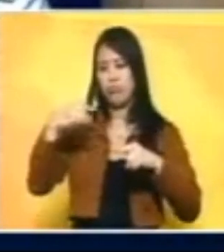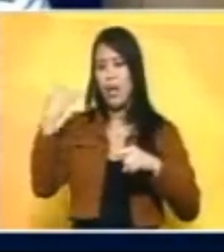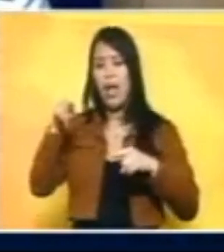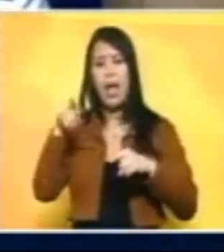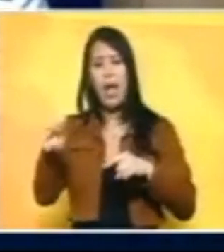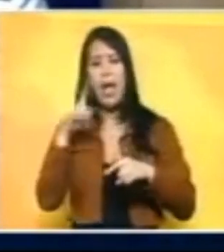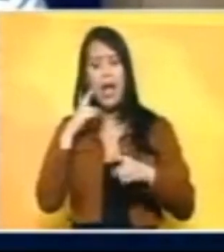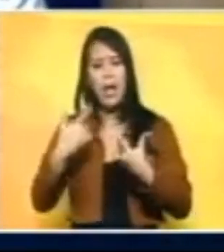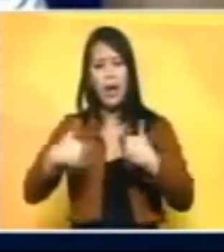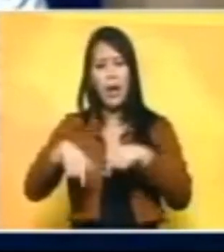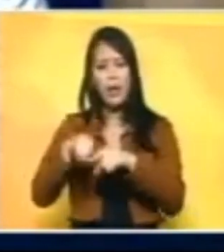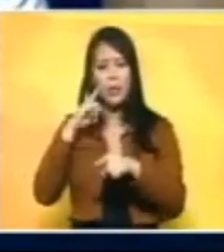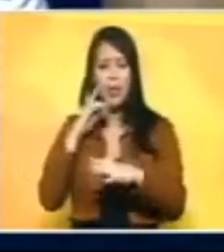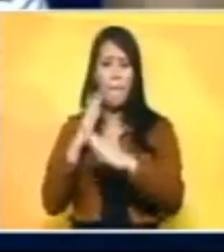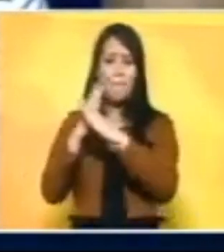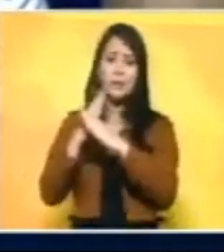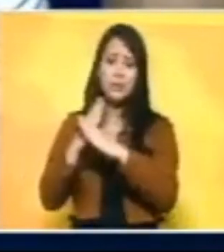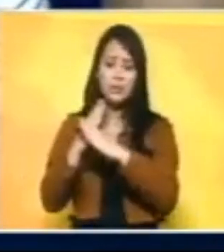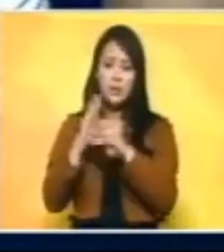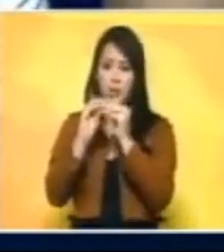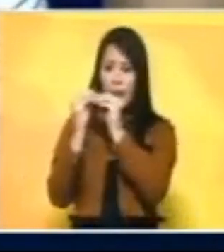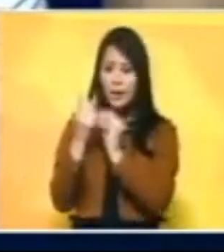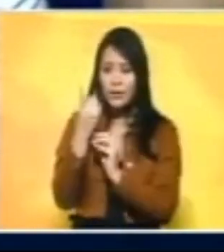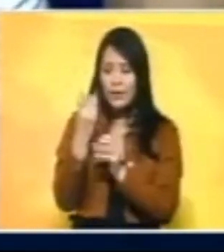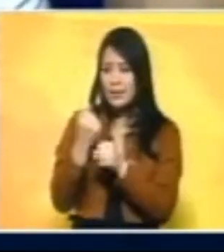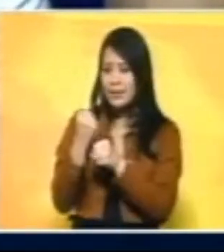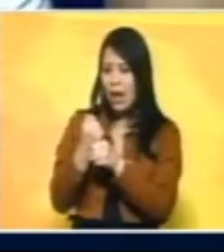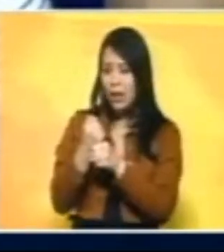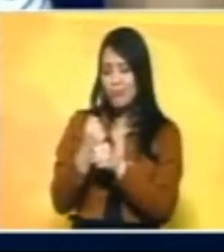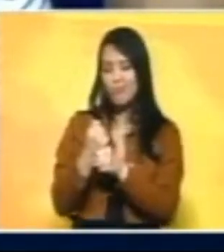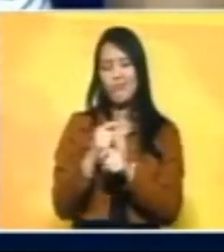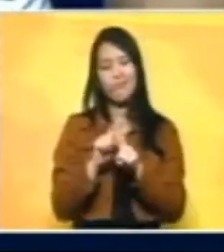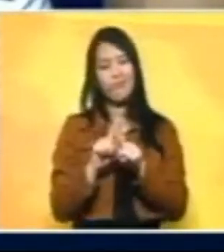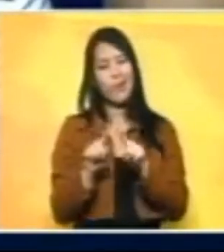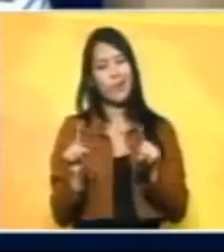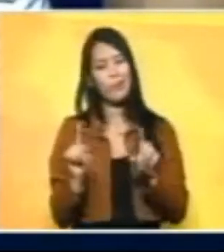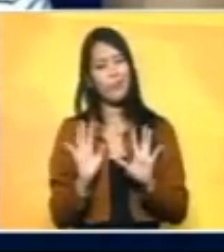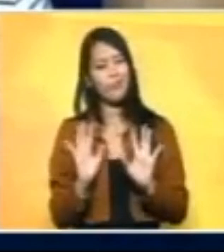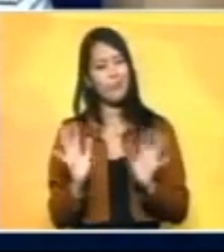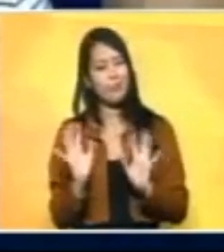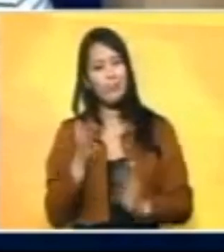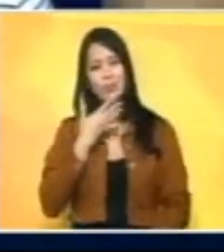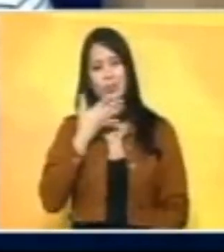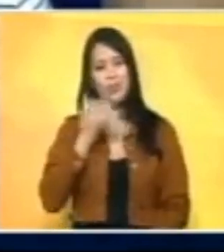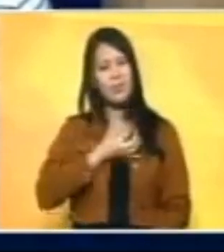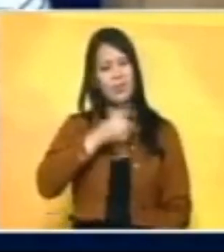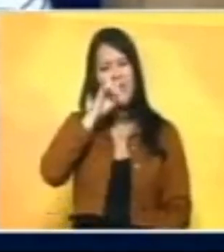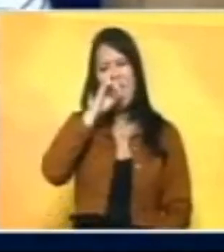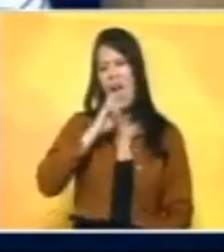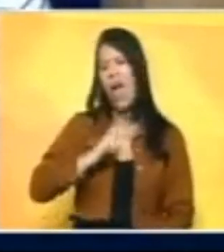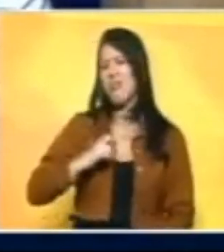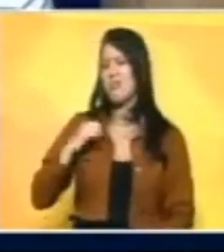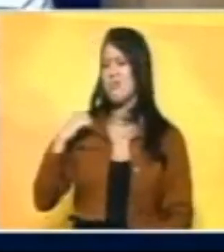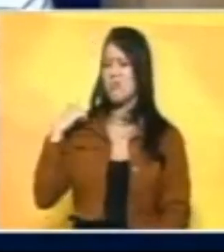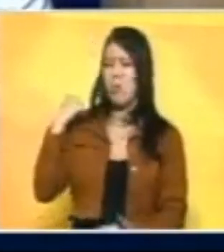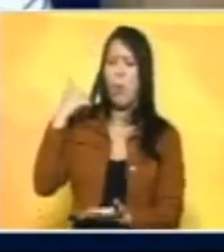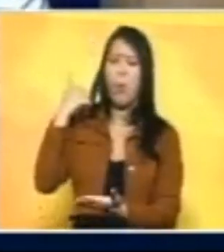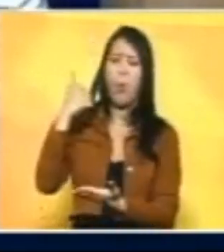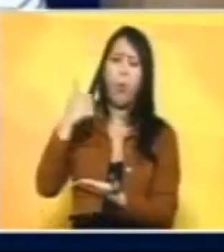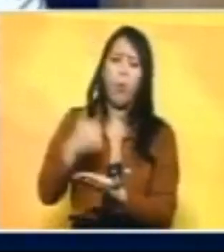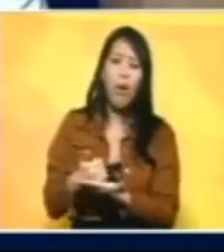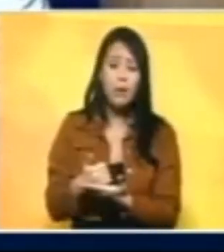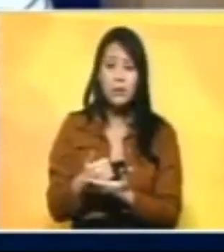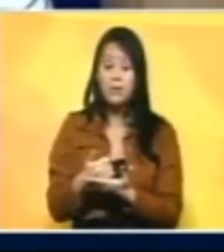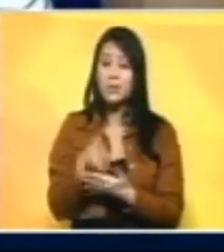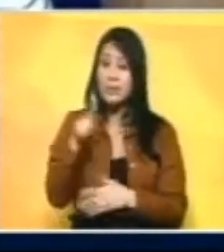cuestión de la piquipoda que no la han hecho, pero en realidad esto viene ocurriendo desde hace mucho tiempo, y más que todo